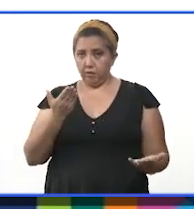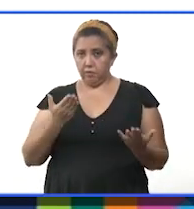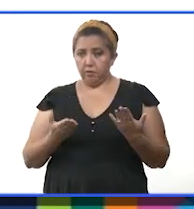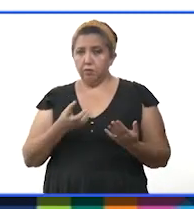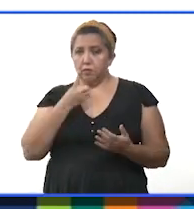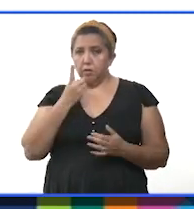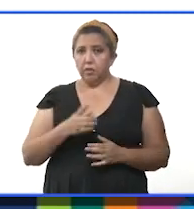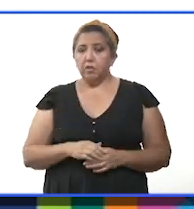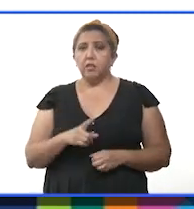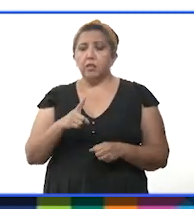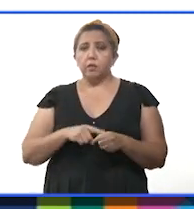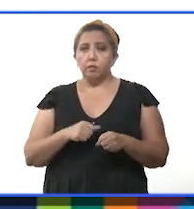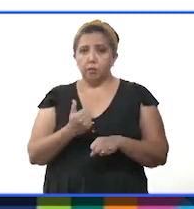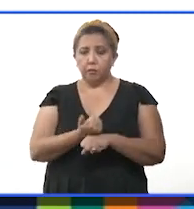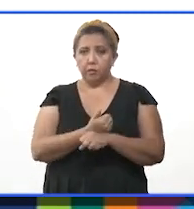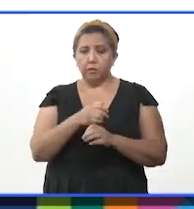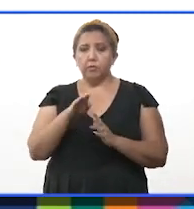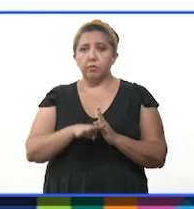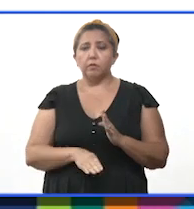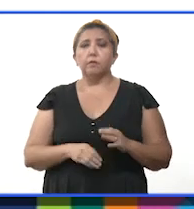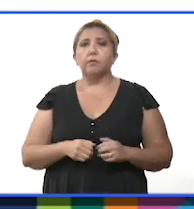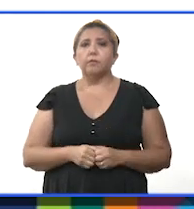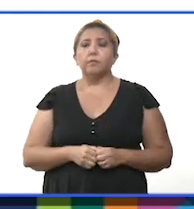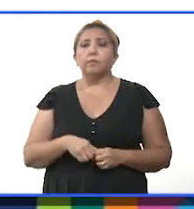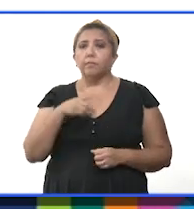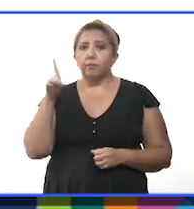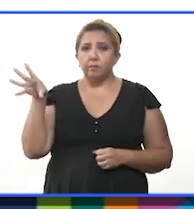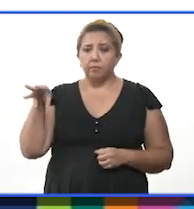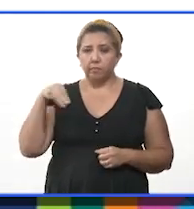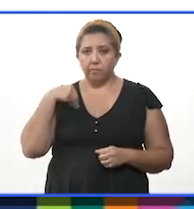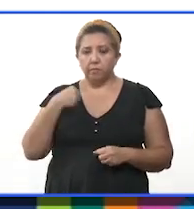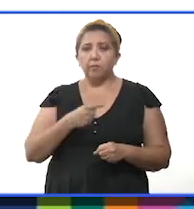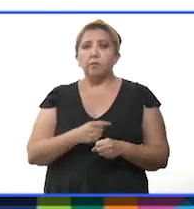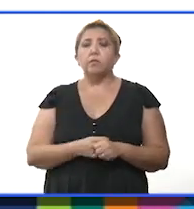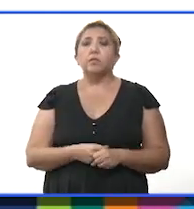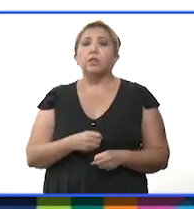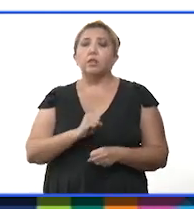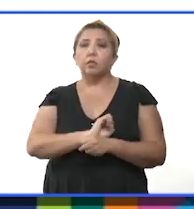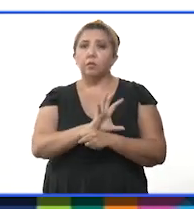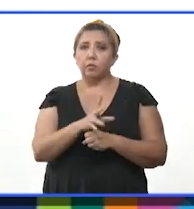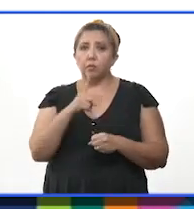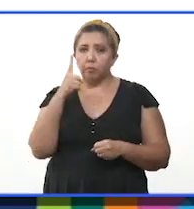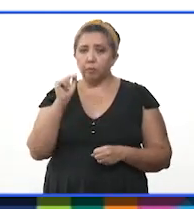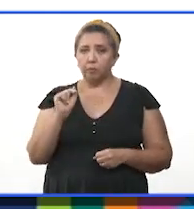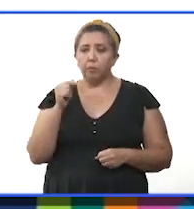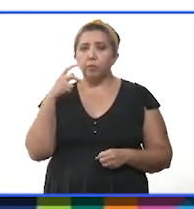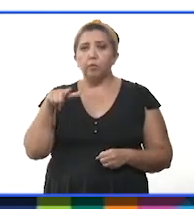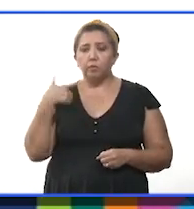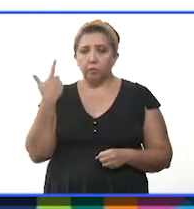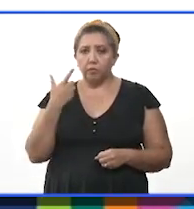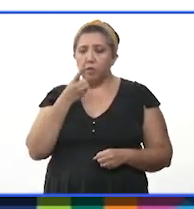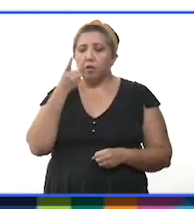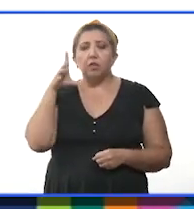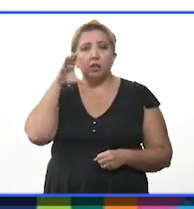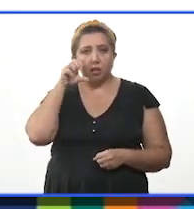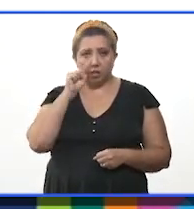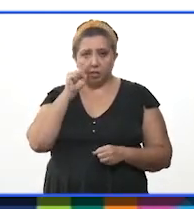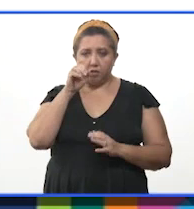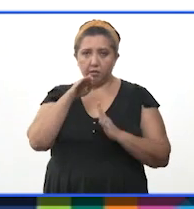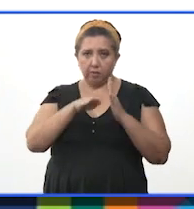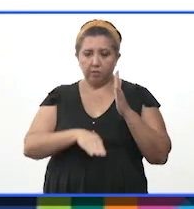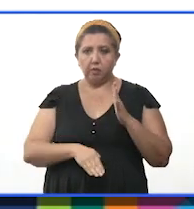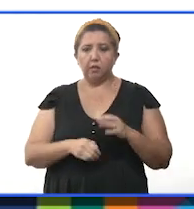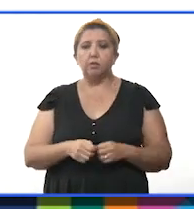anterior está en amarillo y en descenso. El ritmo de contagiosidad del coronavirus está en 1.12, en naranja y en